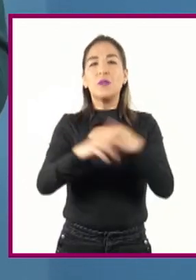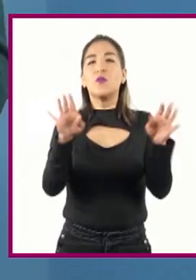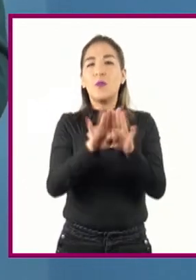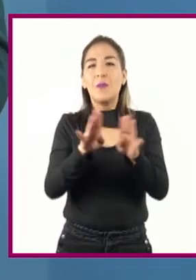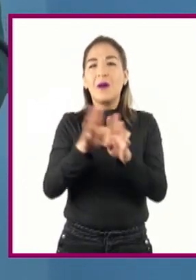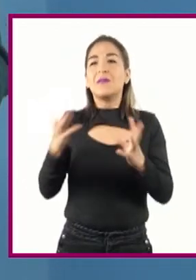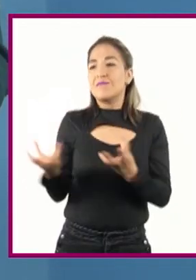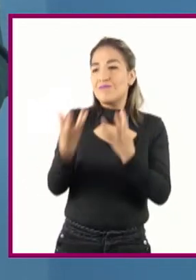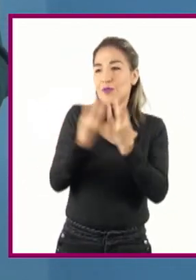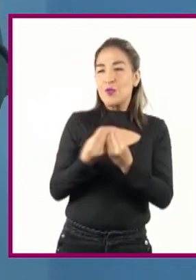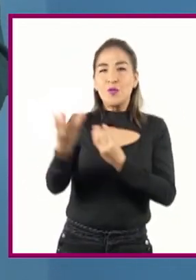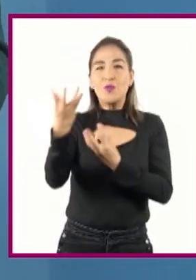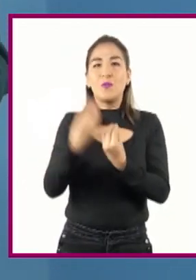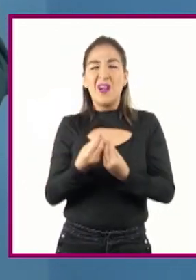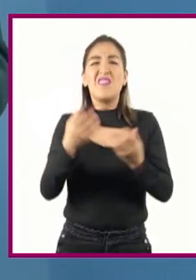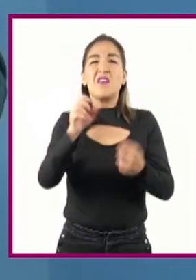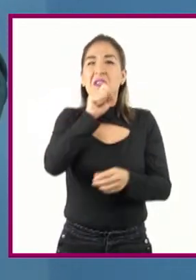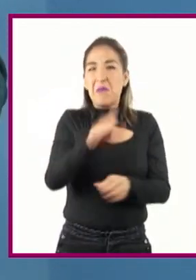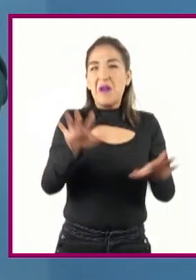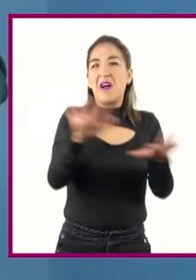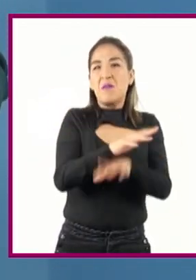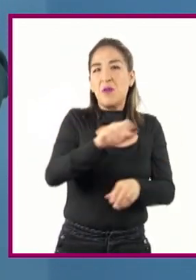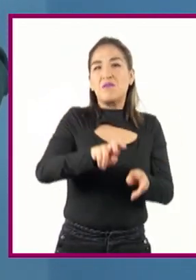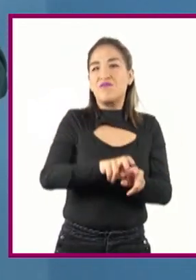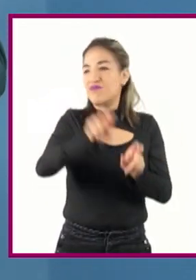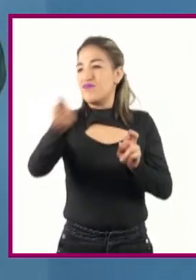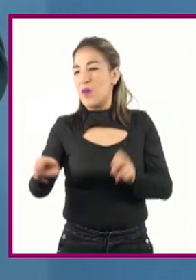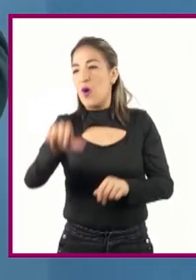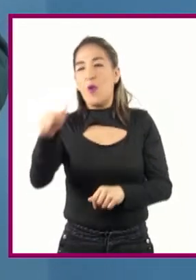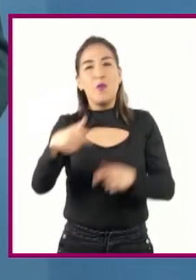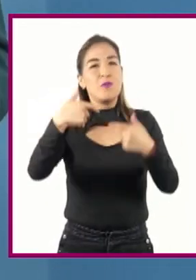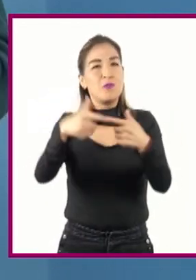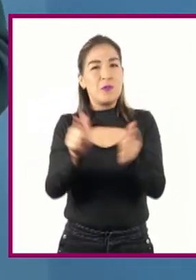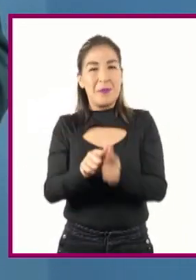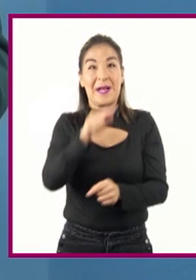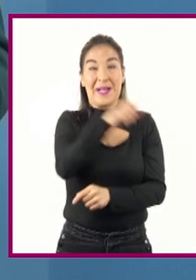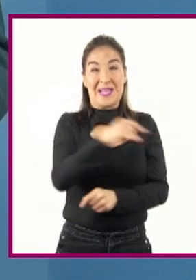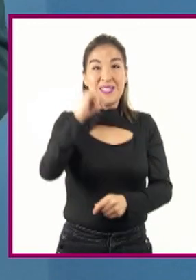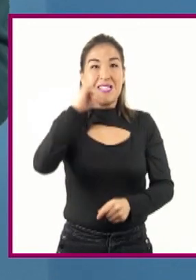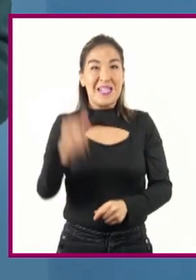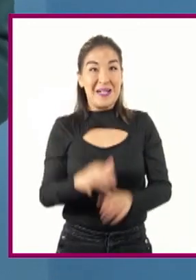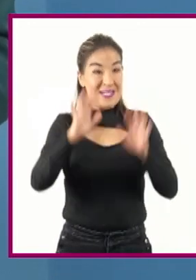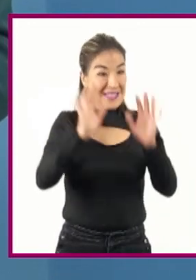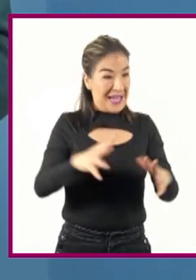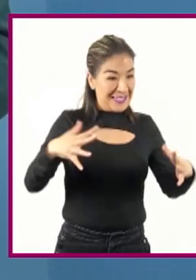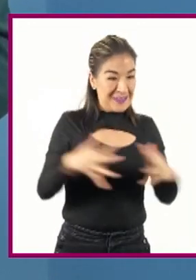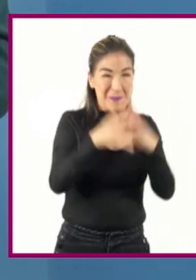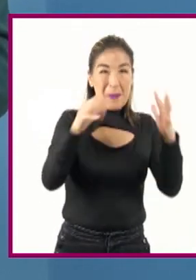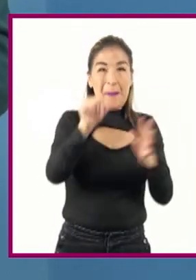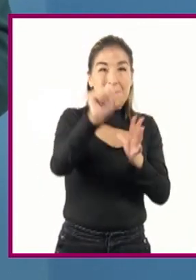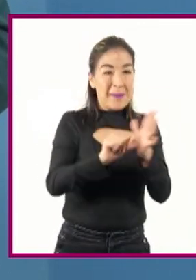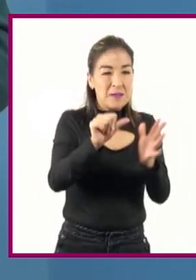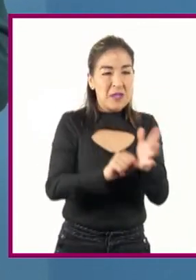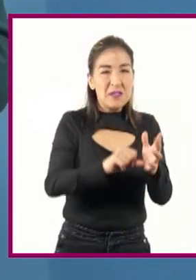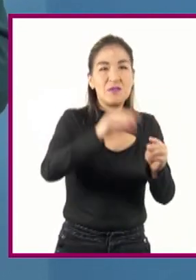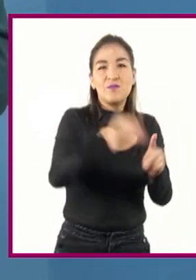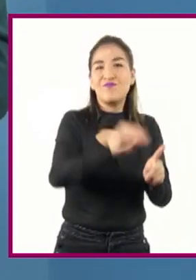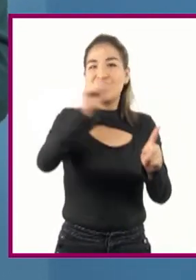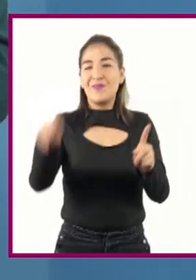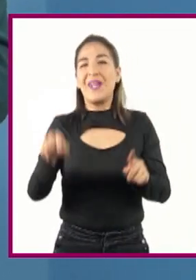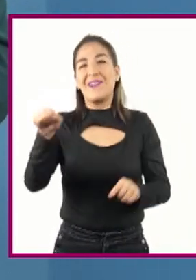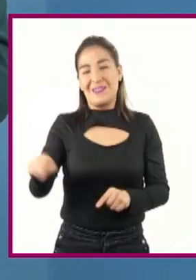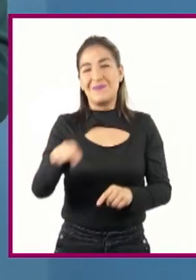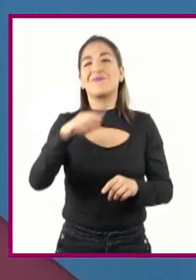sumando o cambiando de bando, como el caso de Italia, que a pocos meses de iniciada la guerra se pasó a la Triple